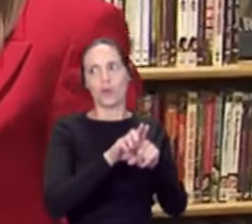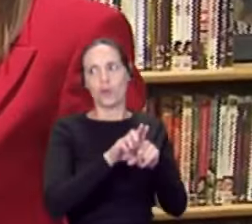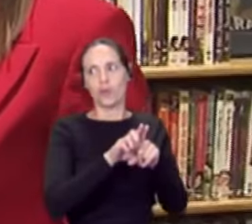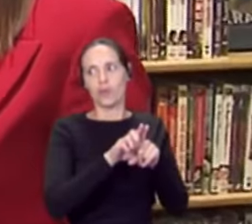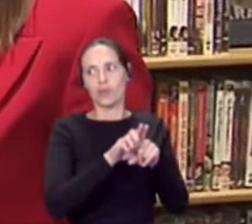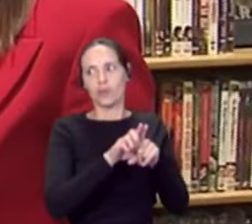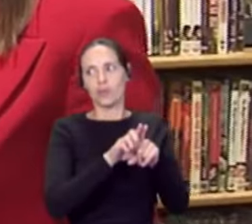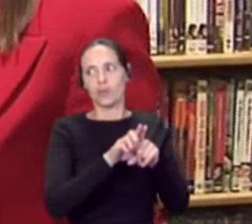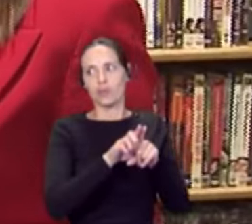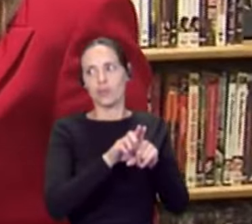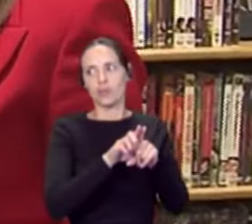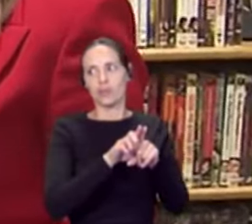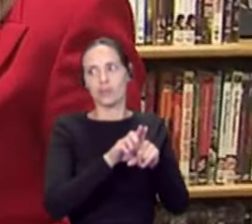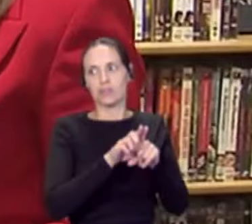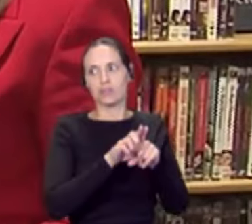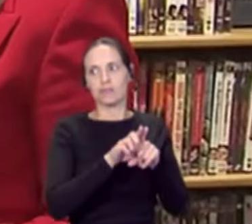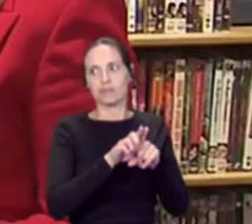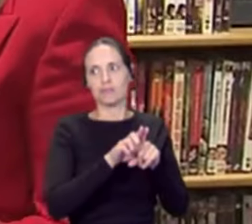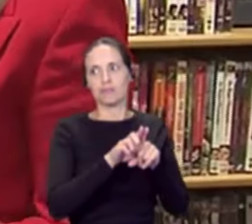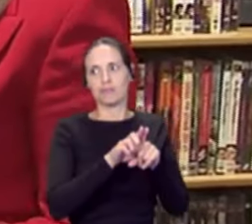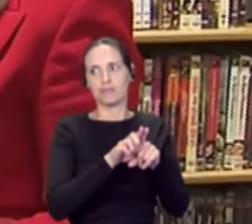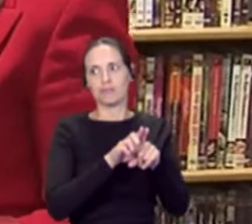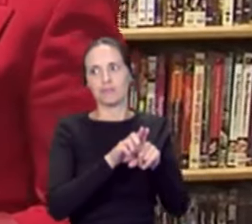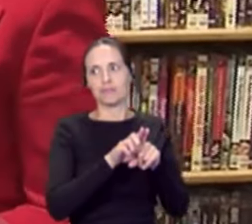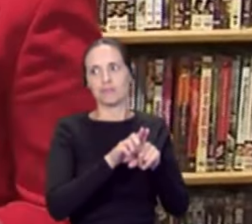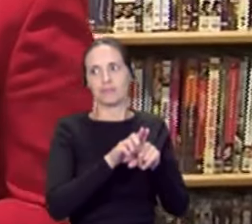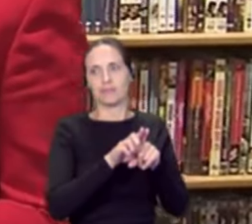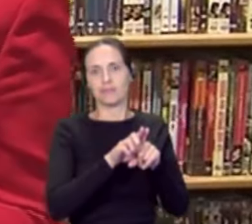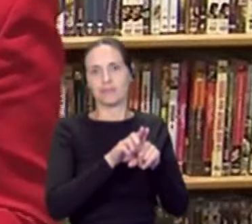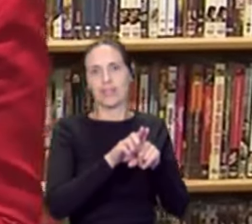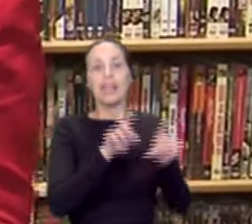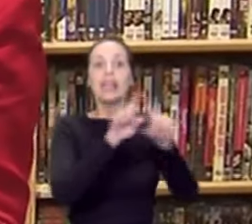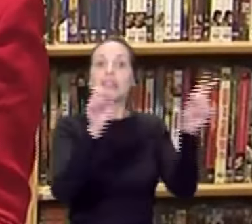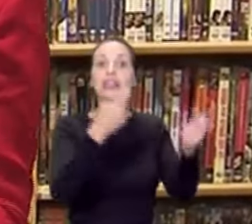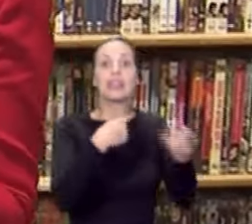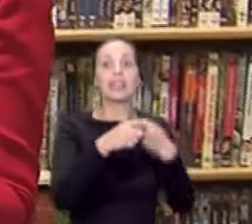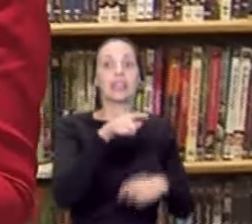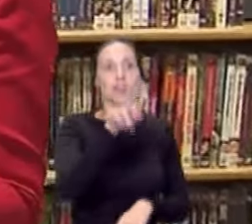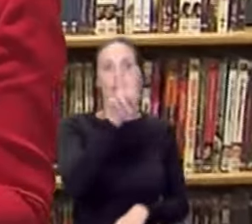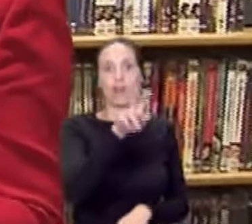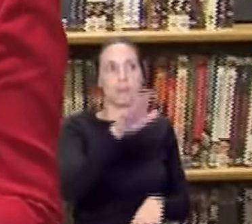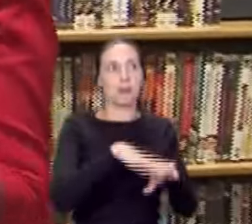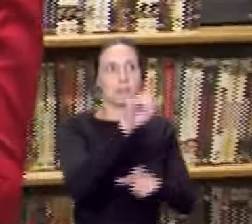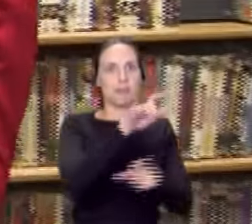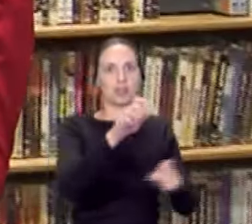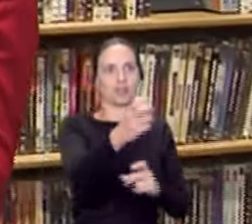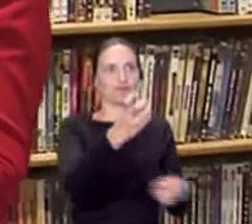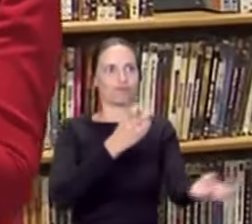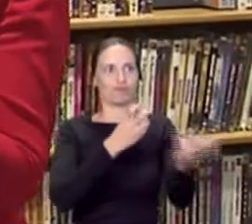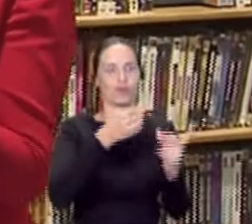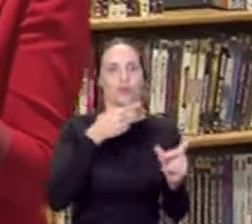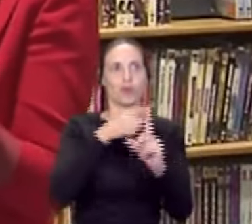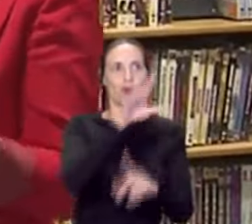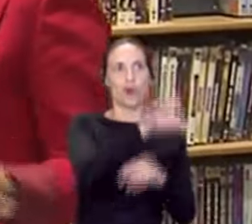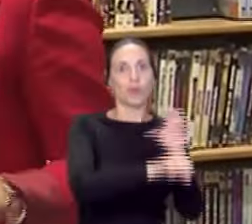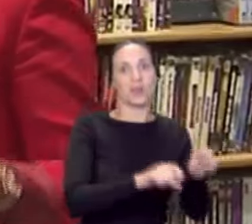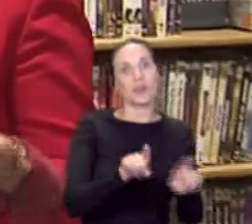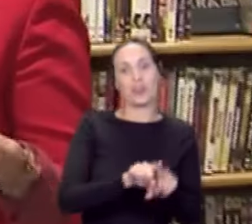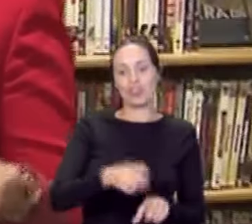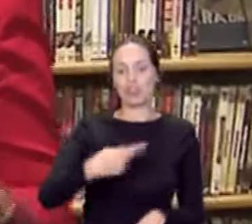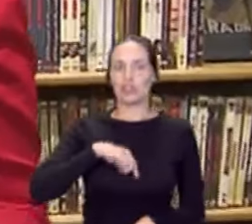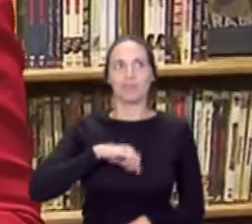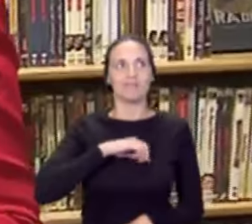tiendas como estas pues siguen siendo útiles para muchísimas personas que vienen a visitarlas, y no solo los nostálgicos como nosotros, que nos hemos